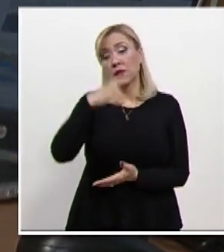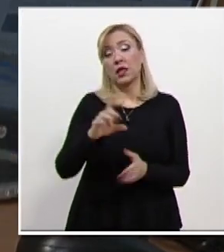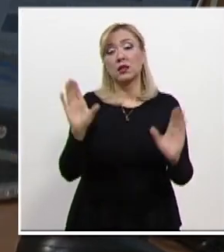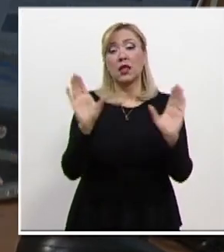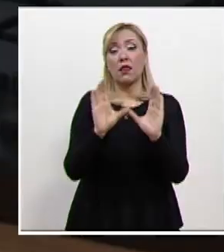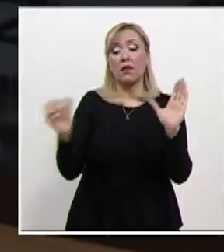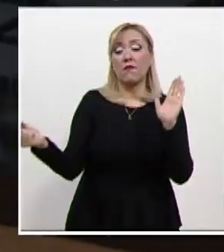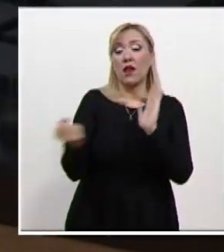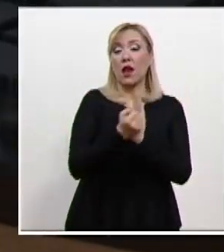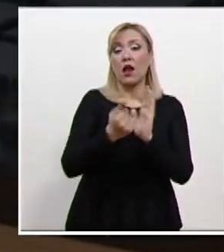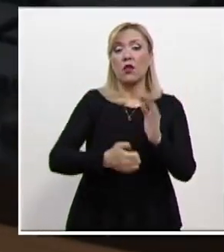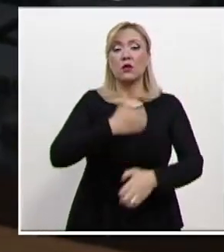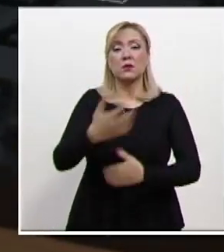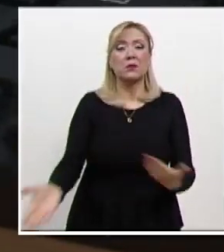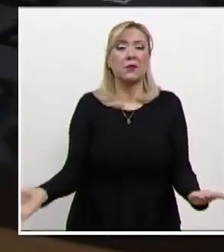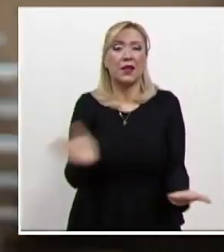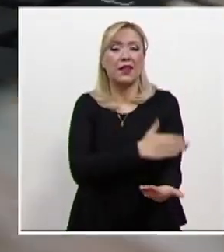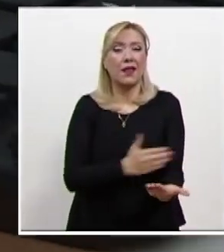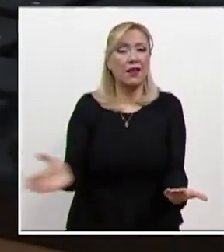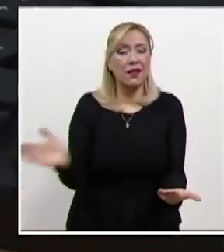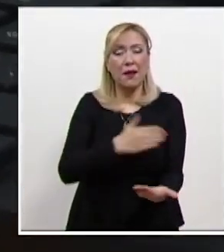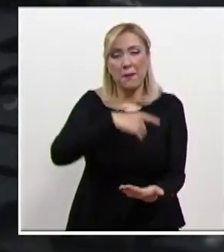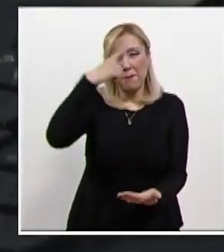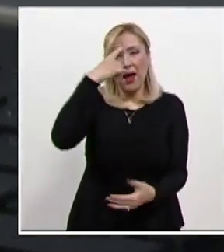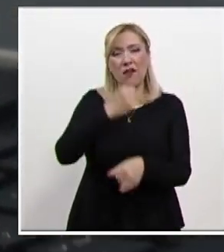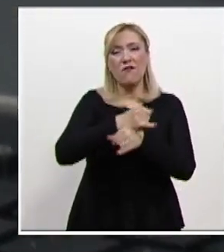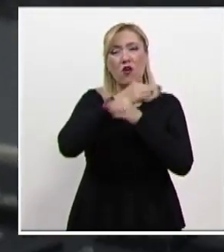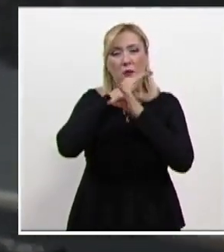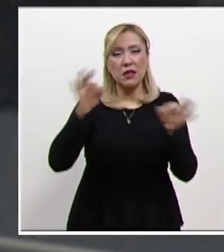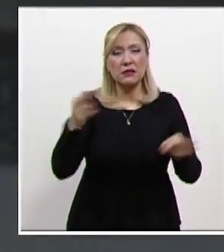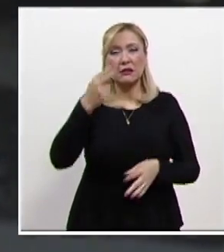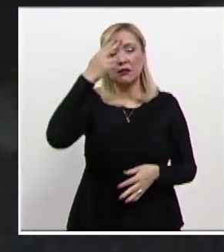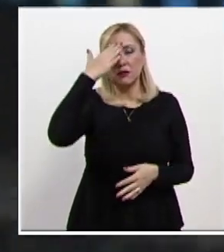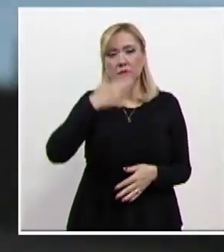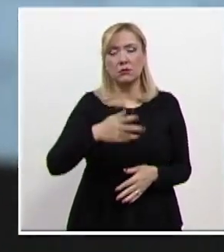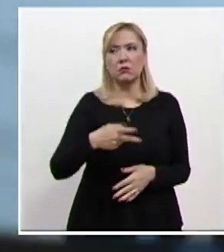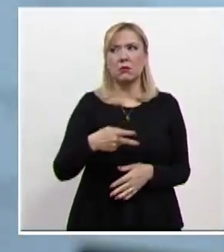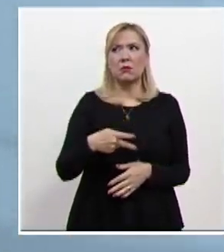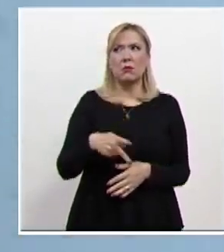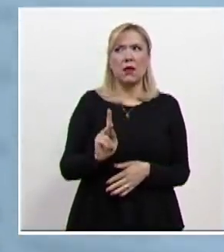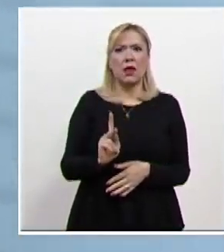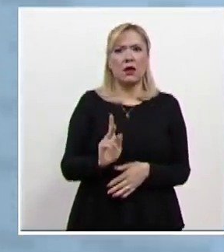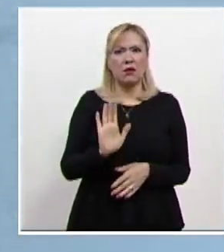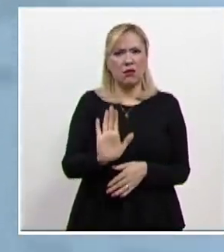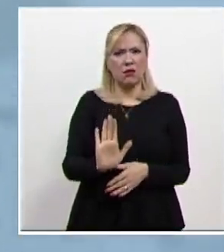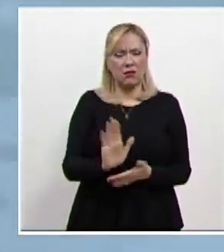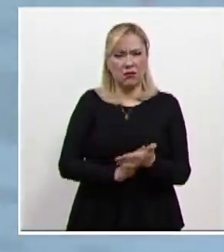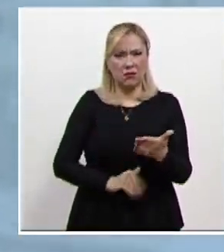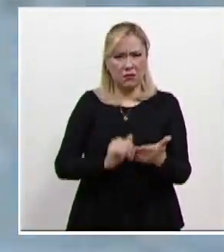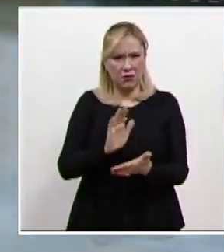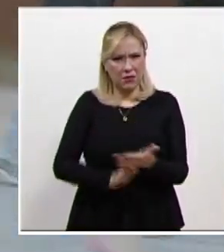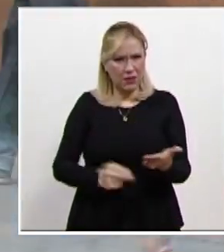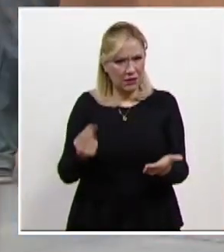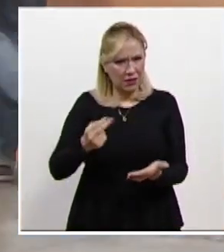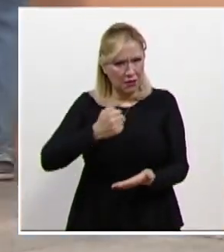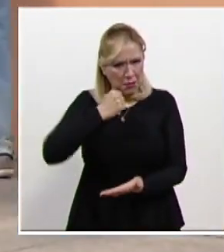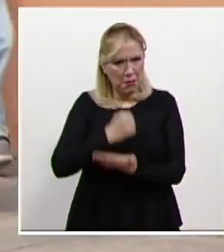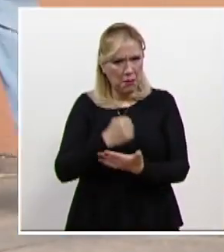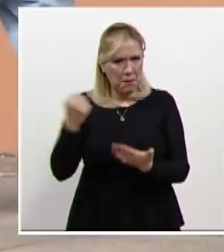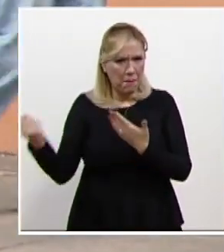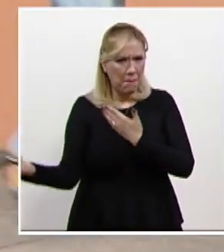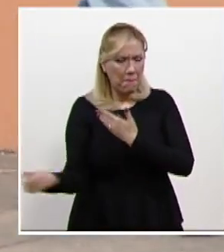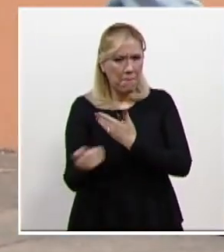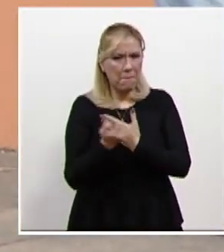de expedientes relacionados con el derecho de acceso a la información, sin considerar la extensión de los documentos, lo que no justificó el